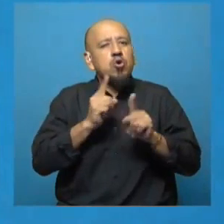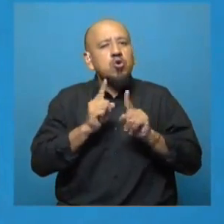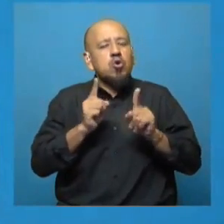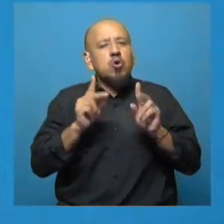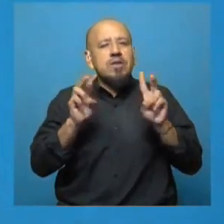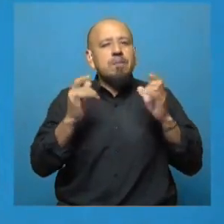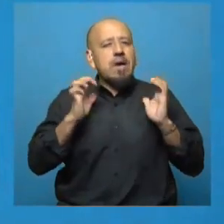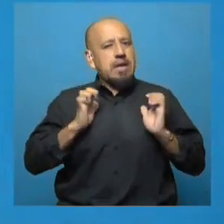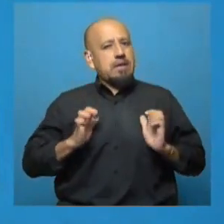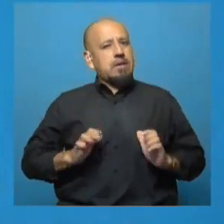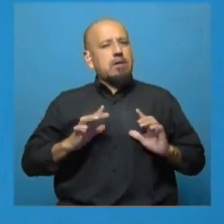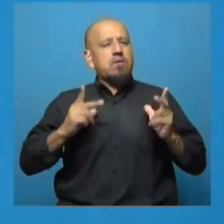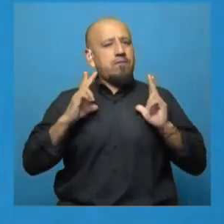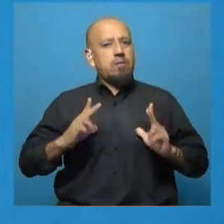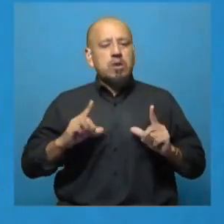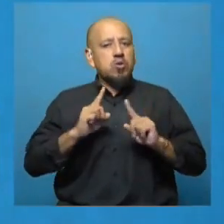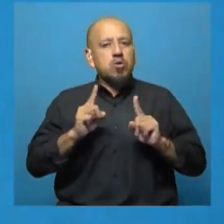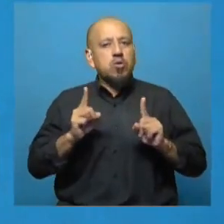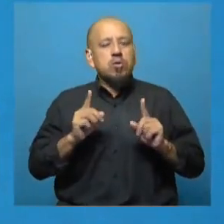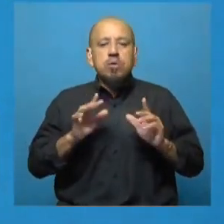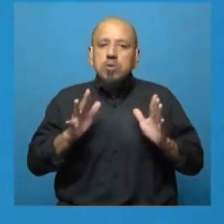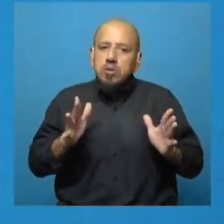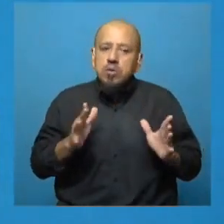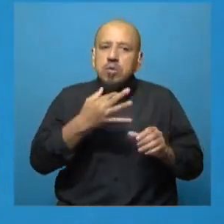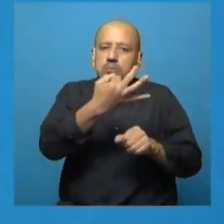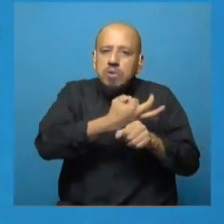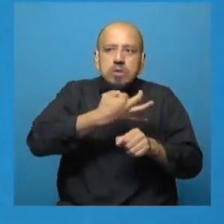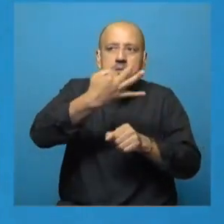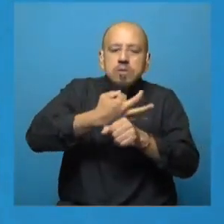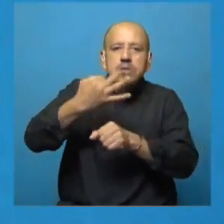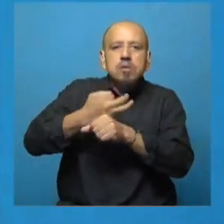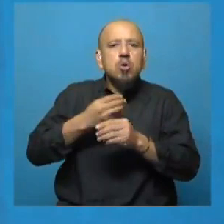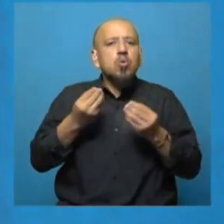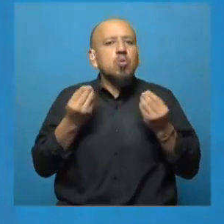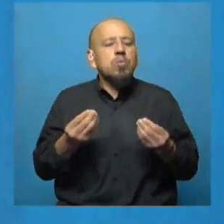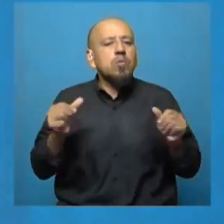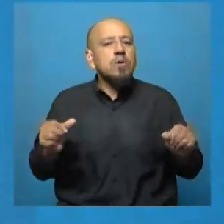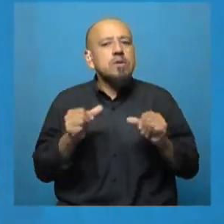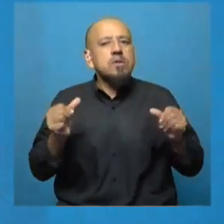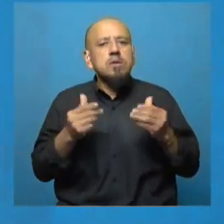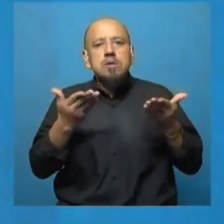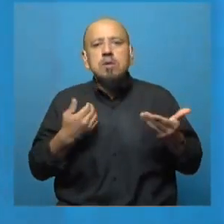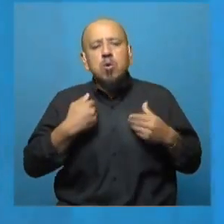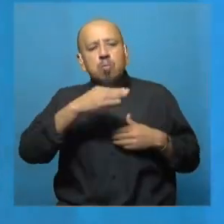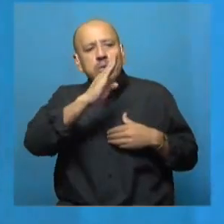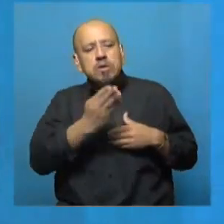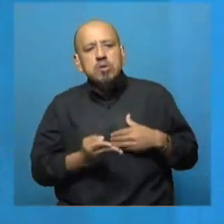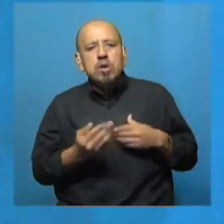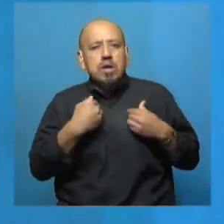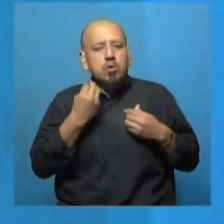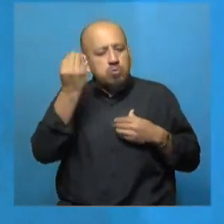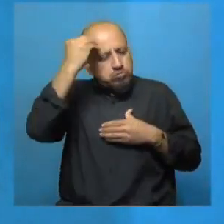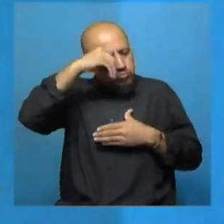concepto duro de lo normal sino desde desde Cómo encarar este un personaje la actuación